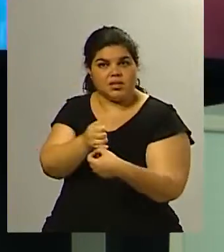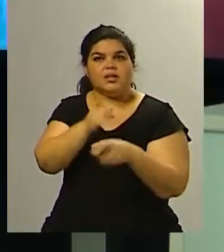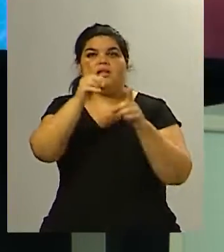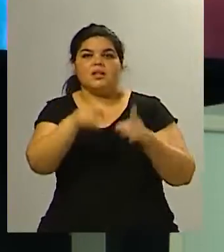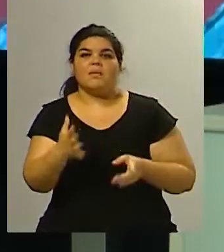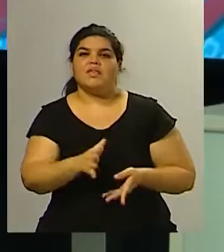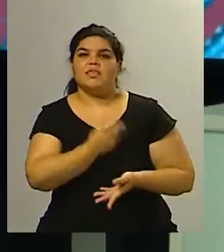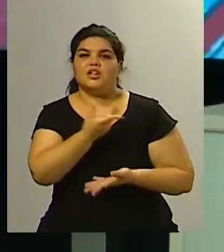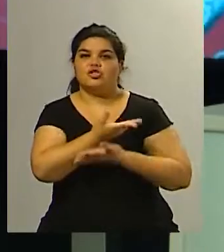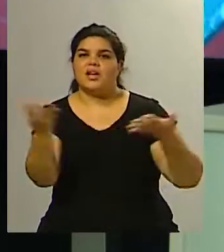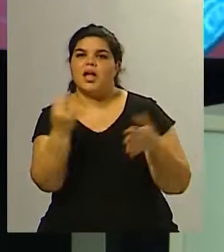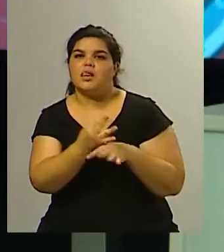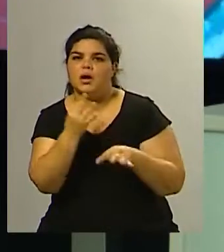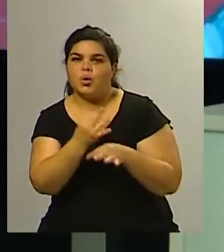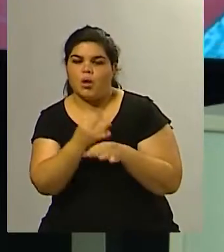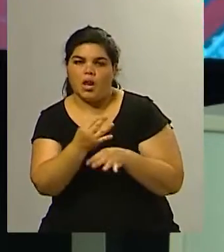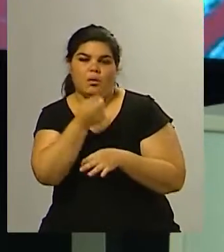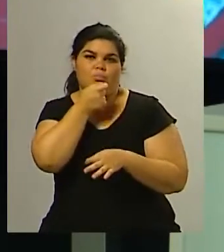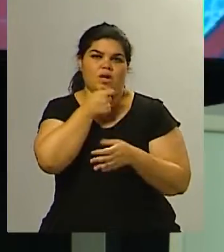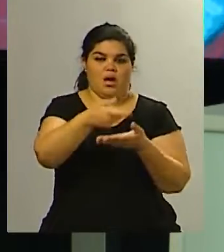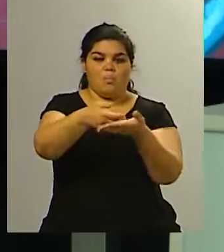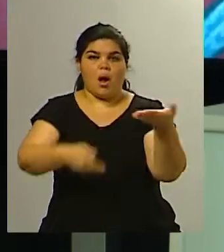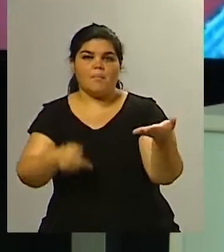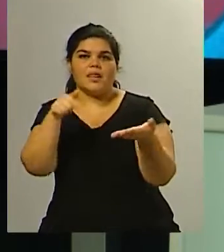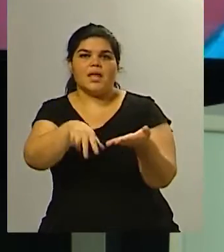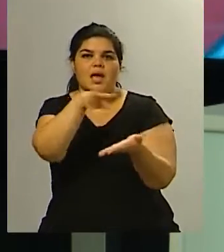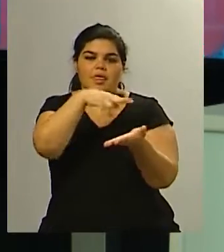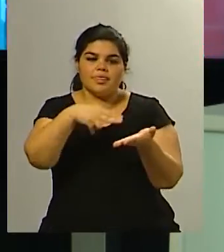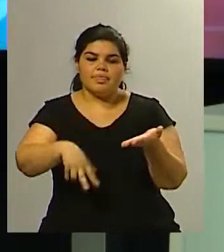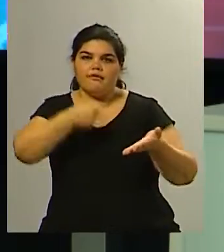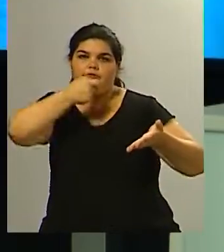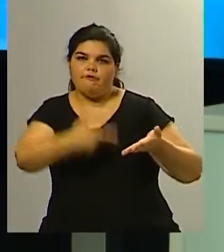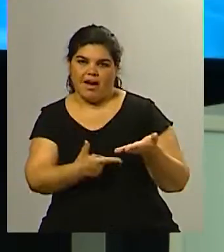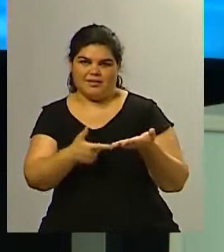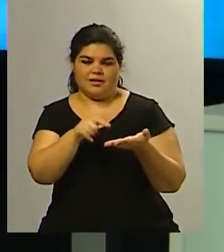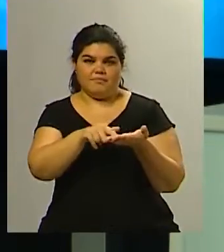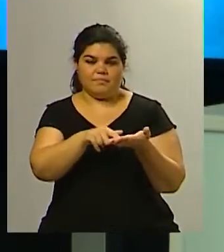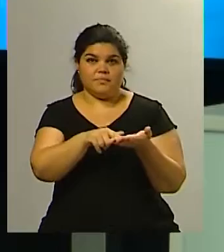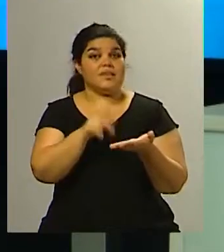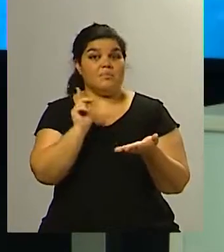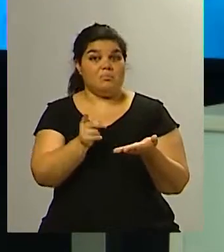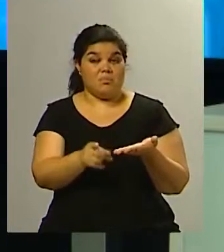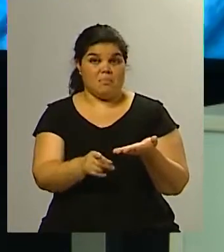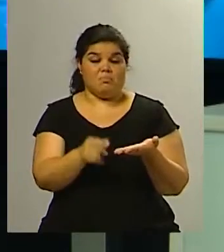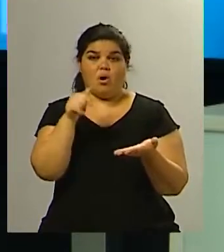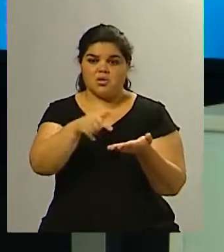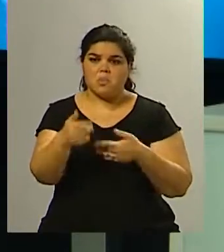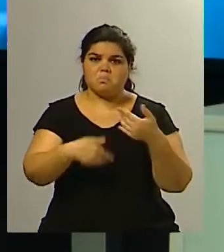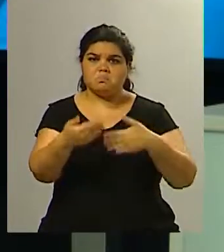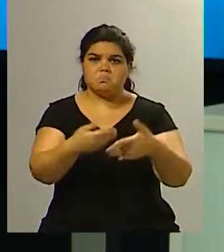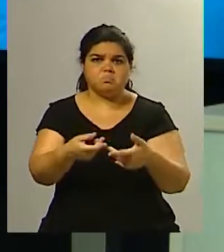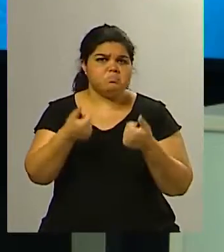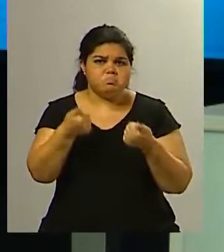se aplicó, por ejemplo, la evaluación de fluidez lectora, que ha arrojado muy buenos resultados desde que se comenzó a